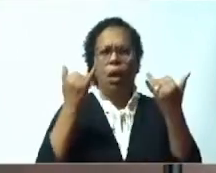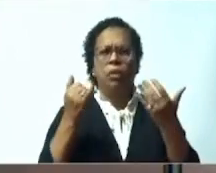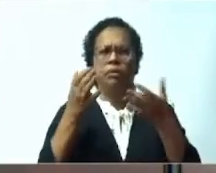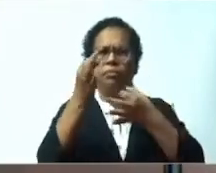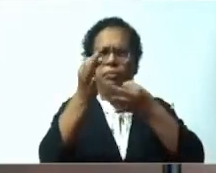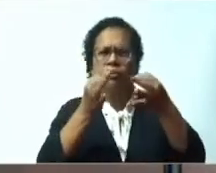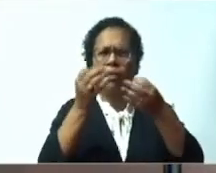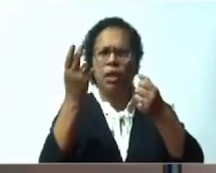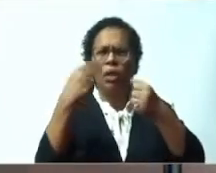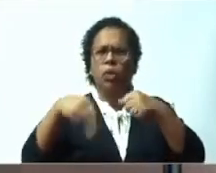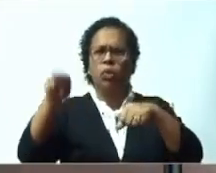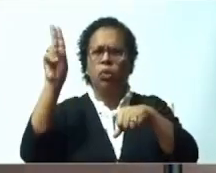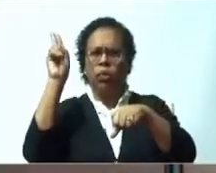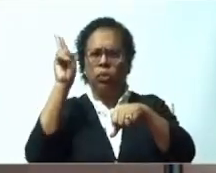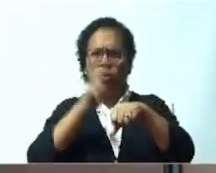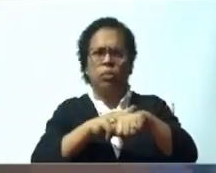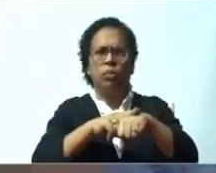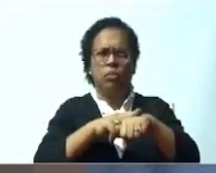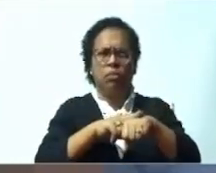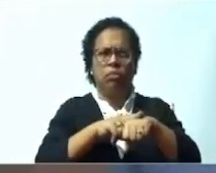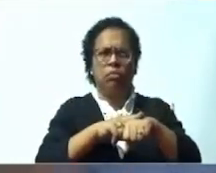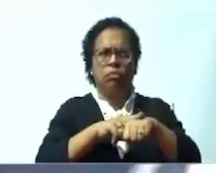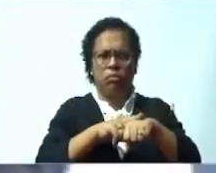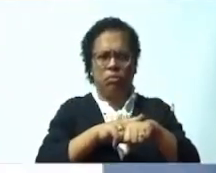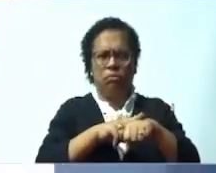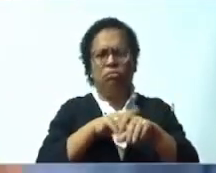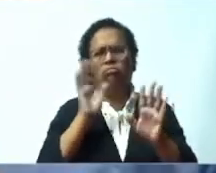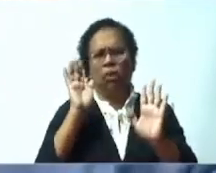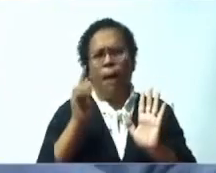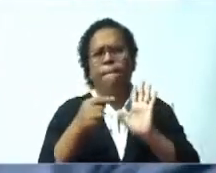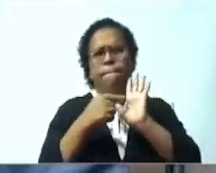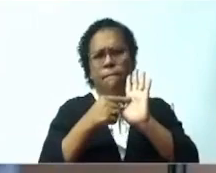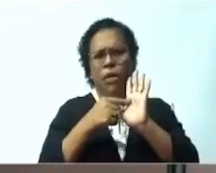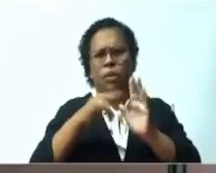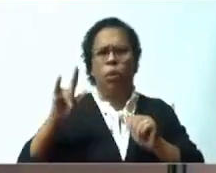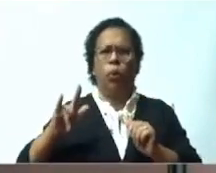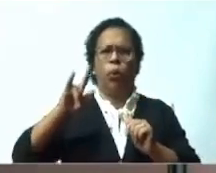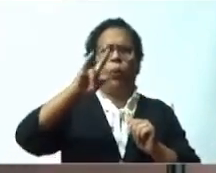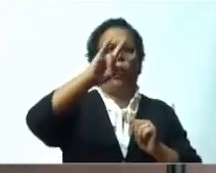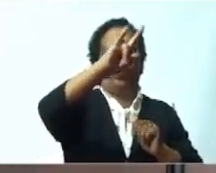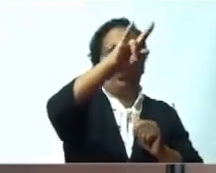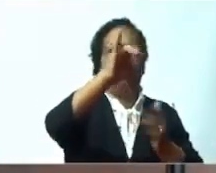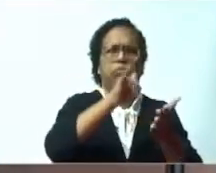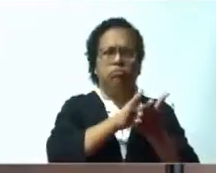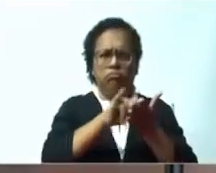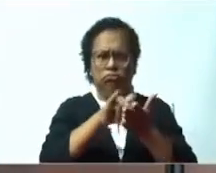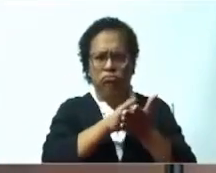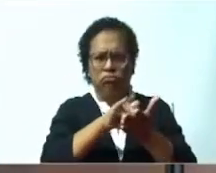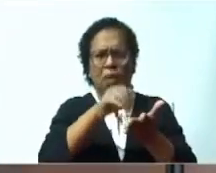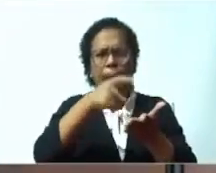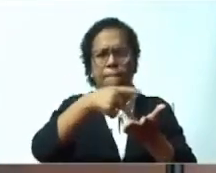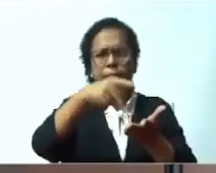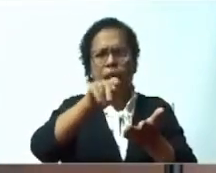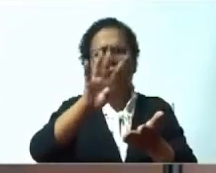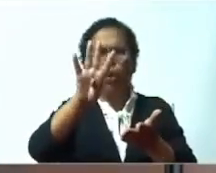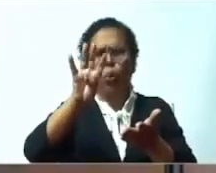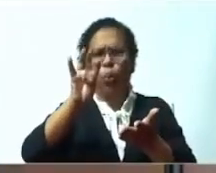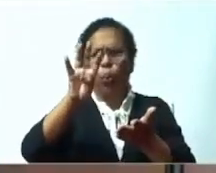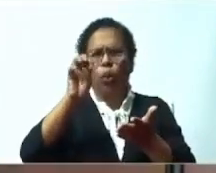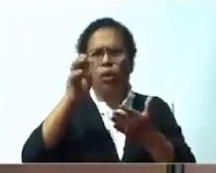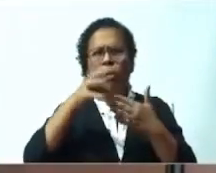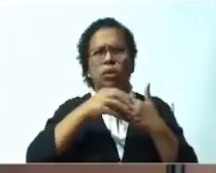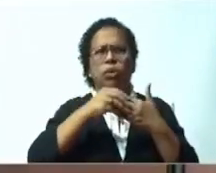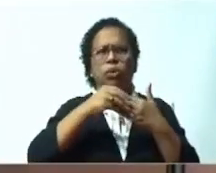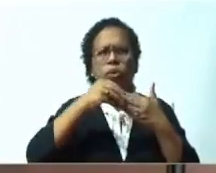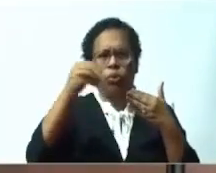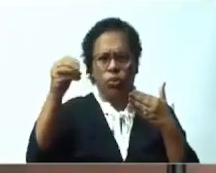Un pasaje normal a la ciudad de Nueva York cuesta aproximadamente $400. Si usted